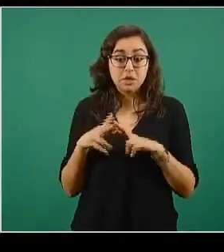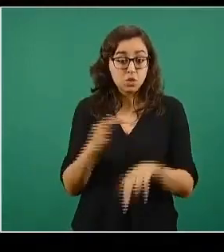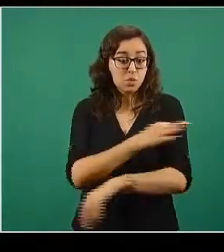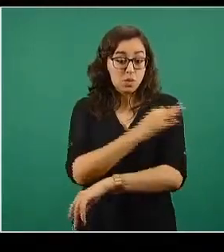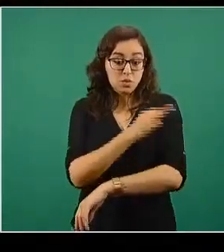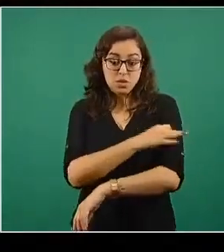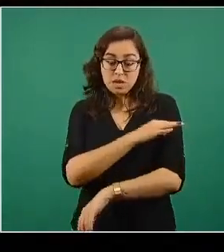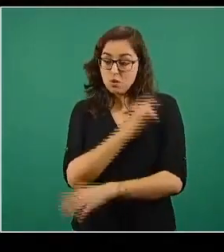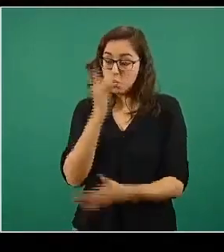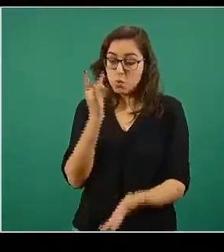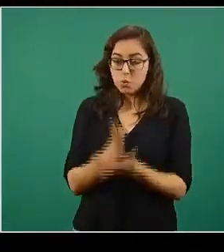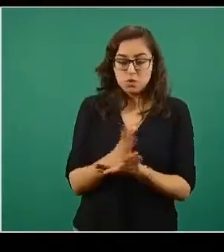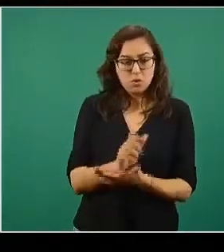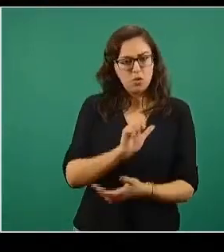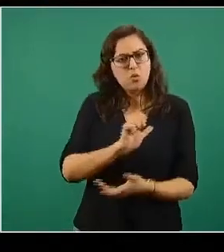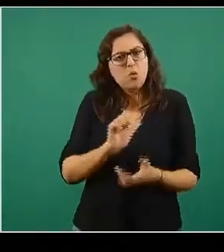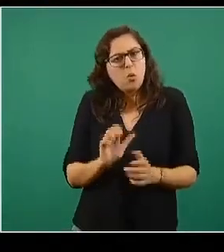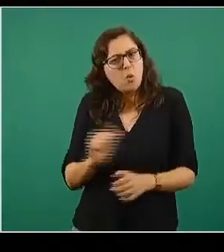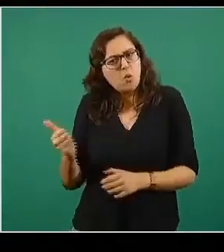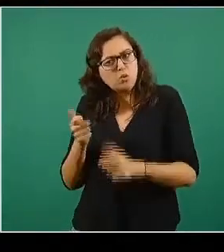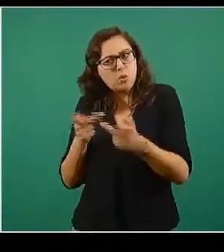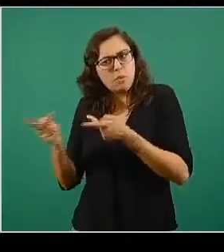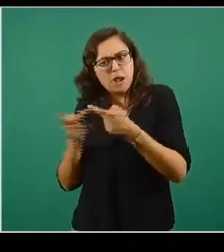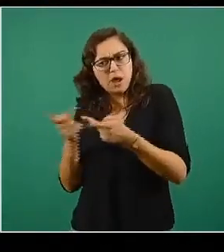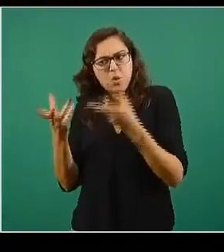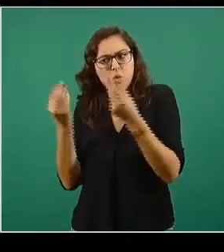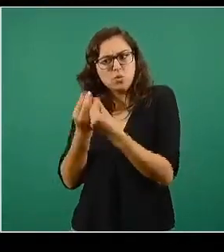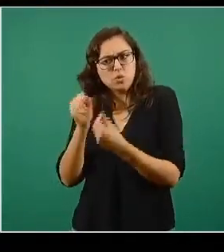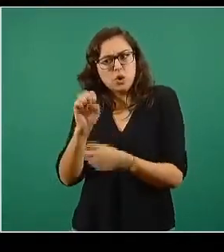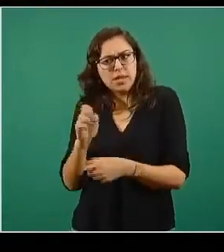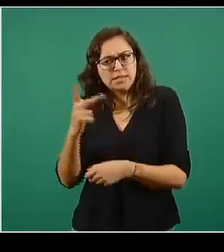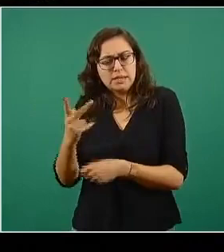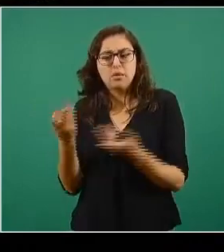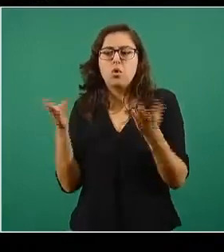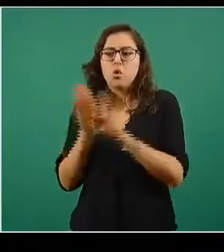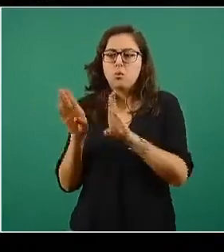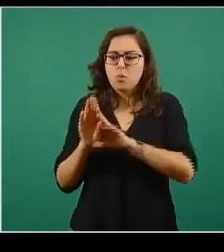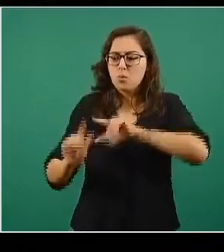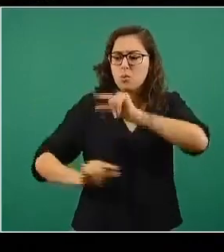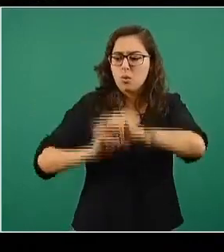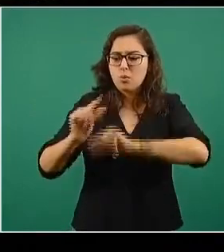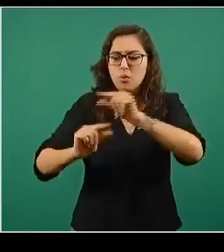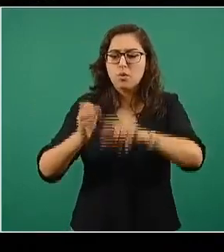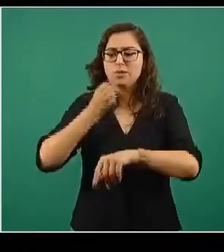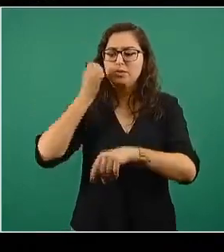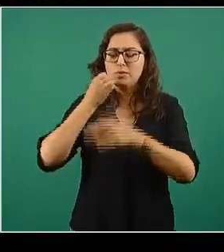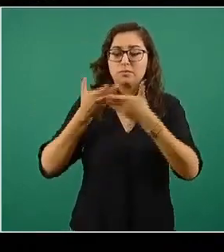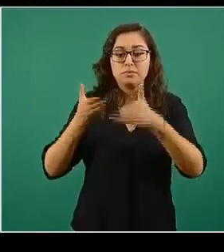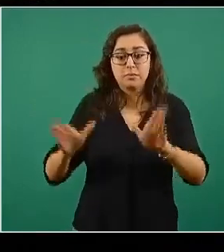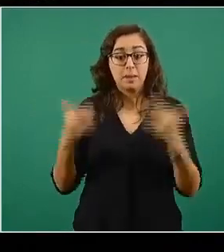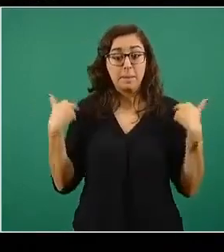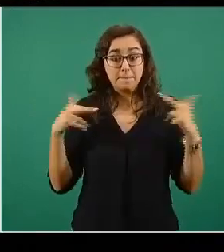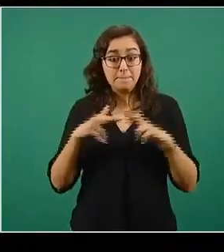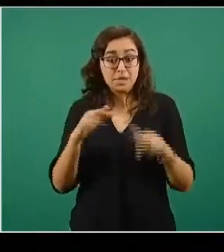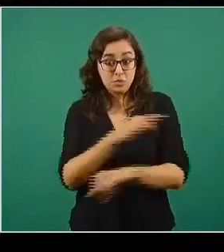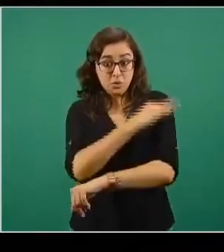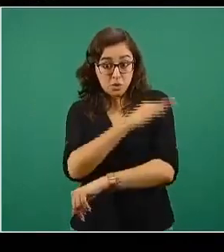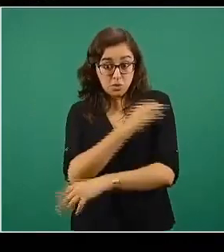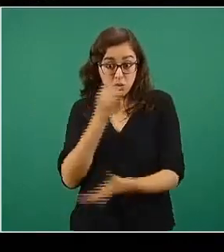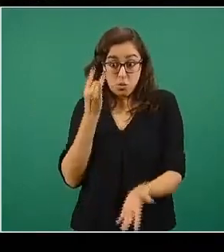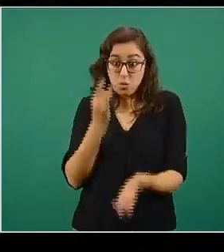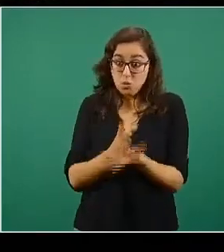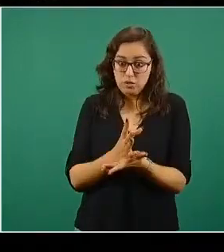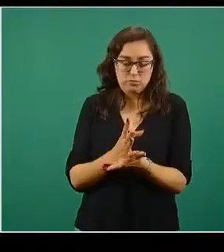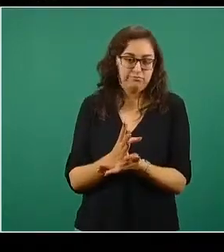tiene la Secretaría de Salud, me imagino, con la SEP, para el regreso paulatino a clases? Porque no solo es vacunar a los maestros, sino que es